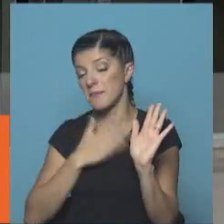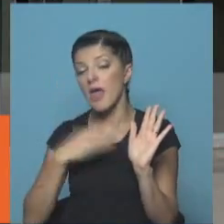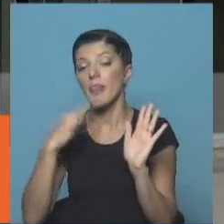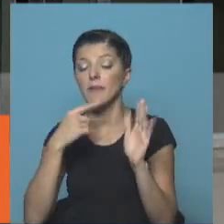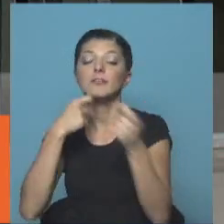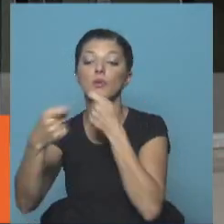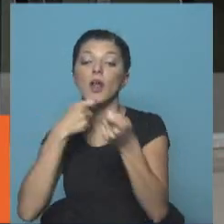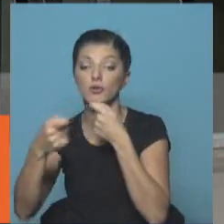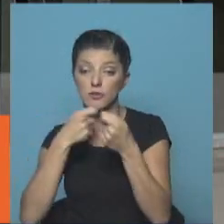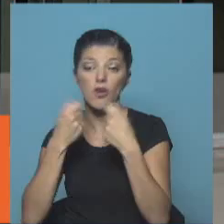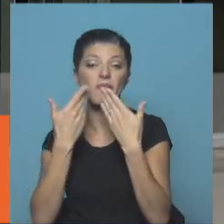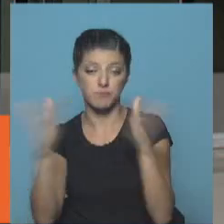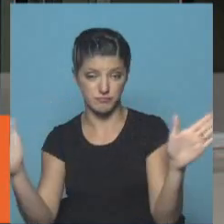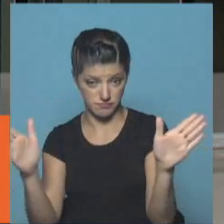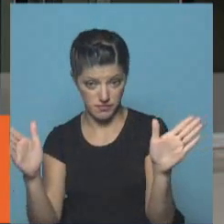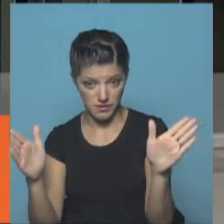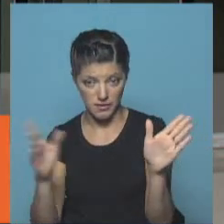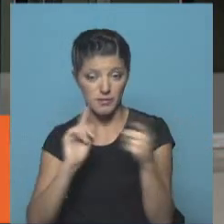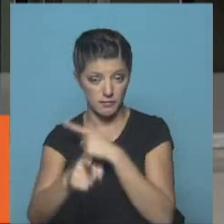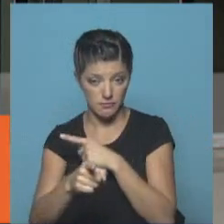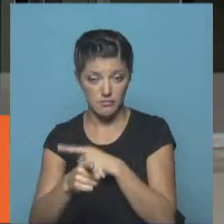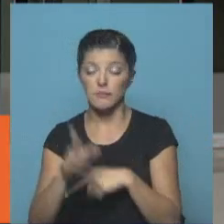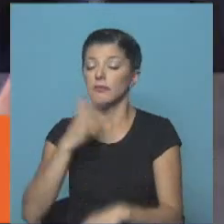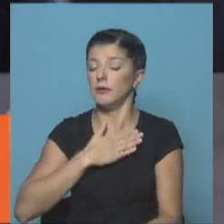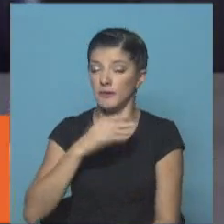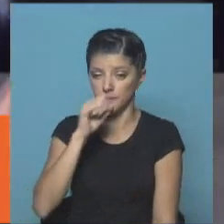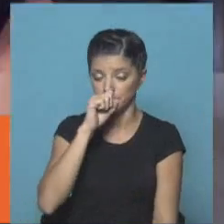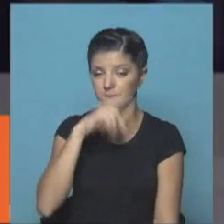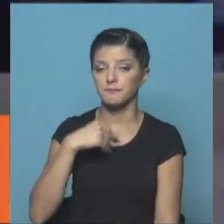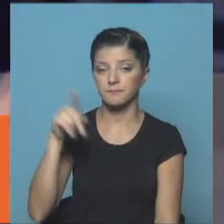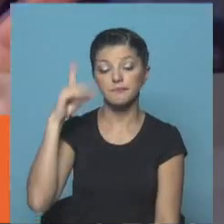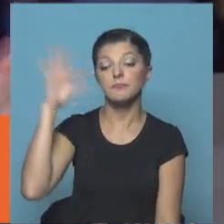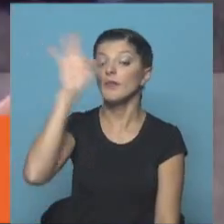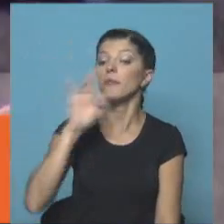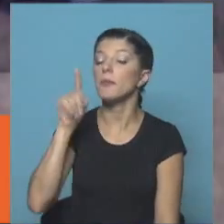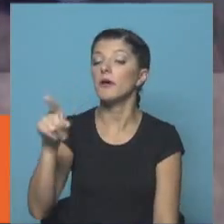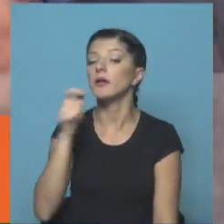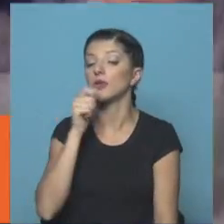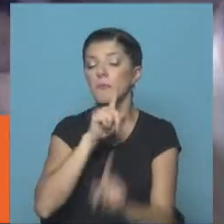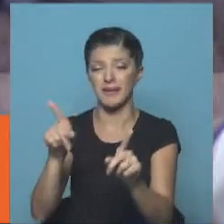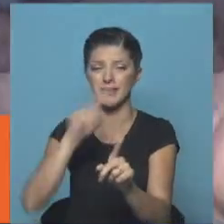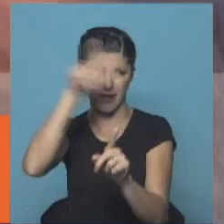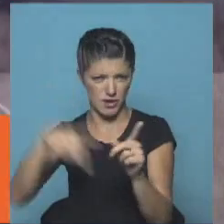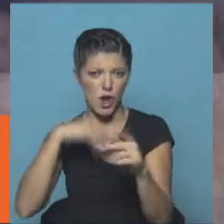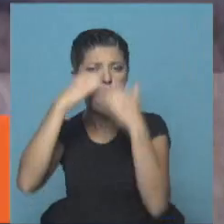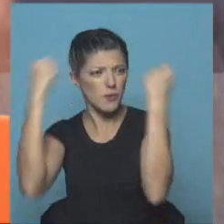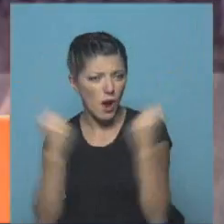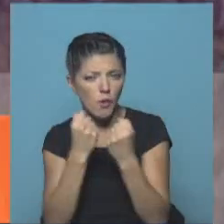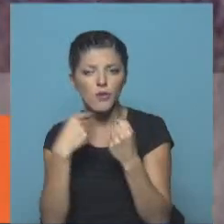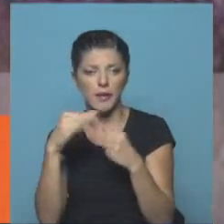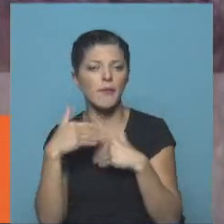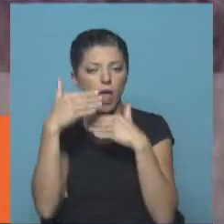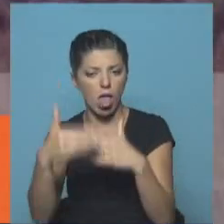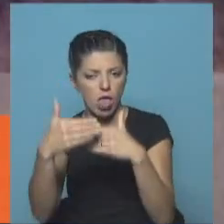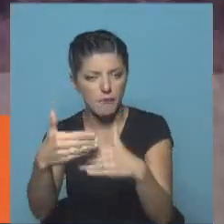que se discuta en forma abierta. Y yo no creo, esto es una opinión, no creo que necesariamente esto inhiba un buen acuerdo y tenemos que demorar mucho. Creo que podemos